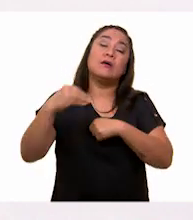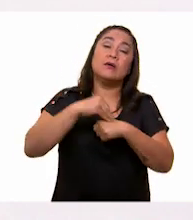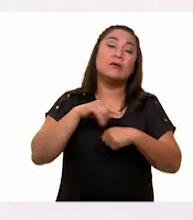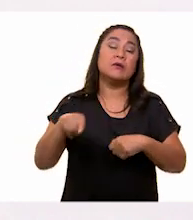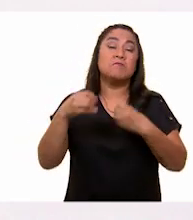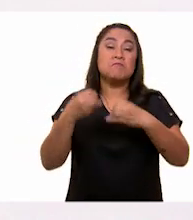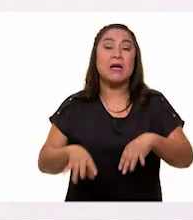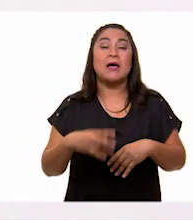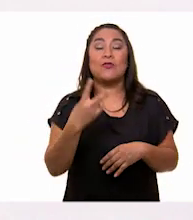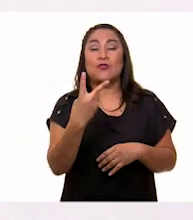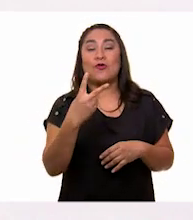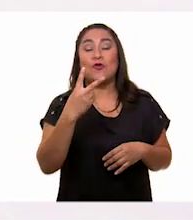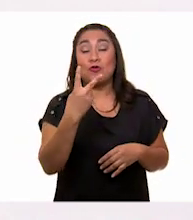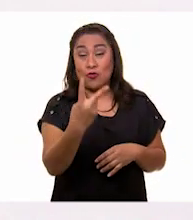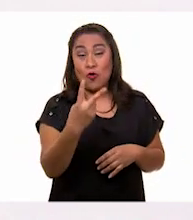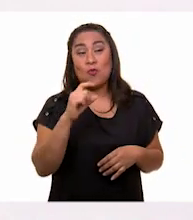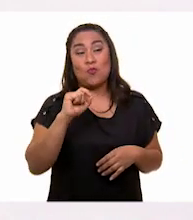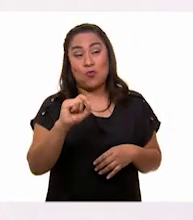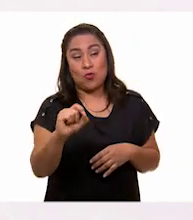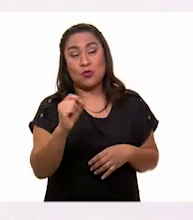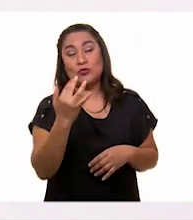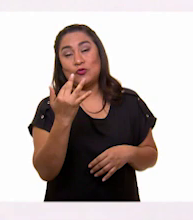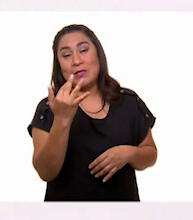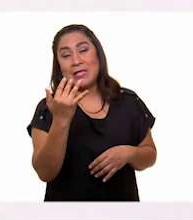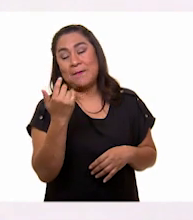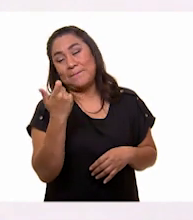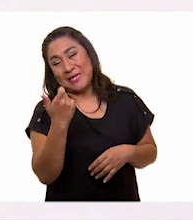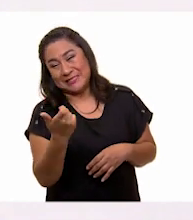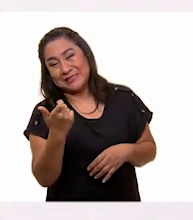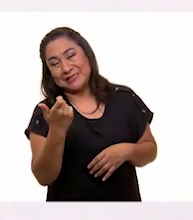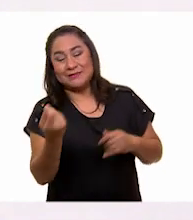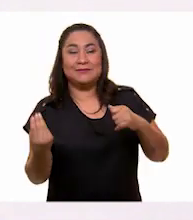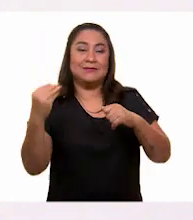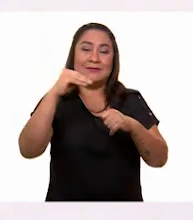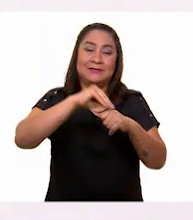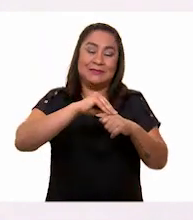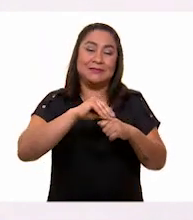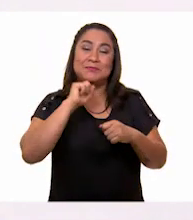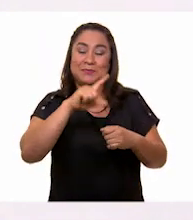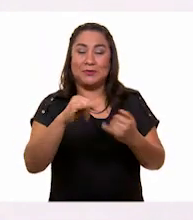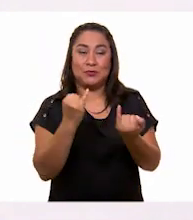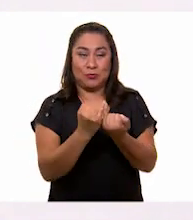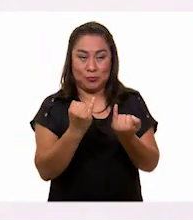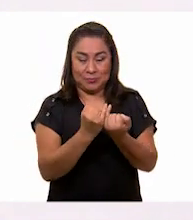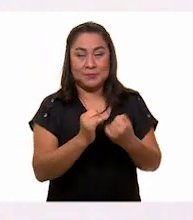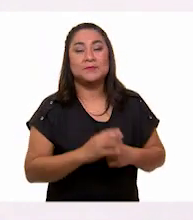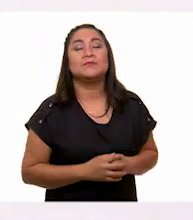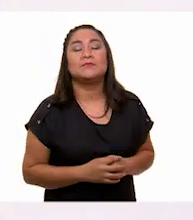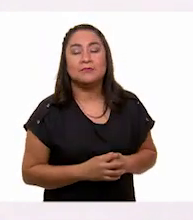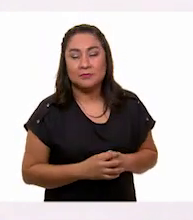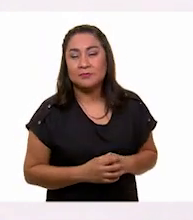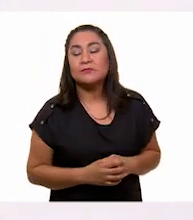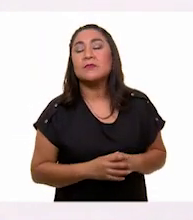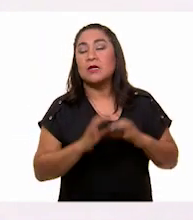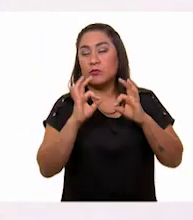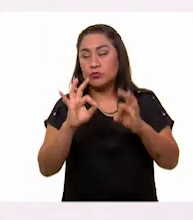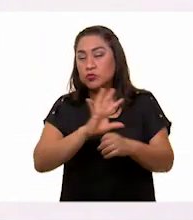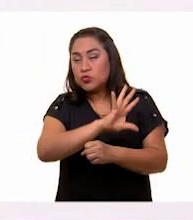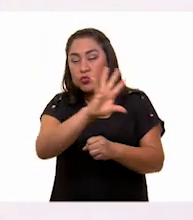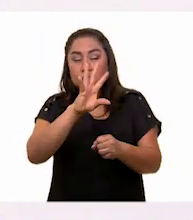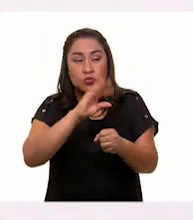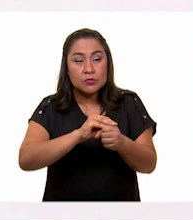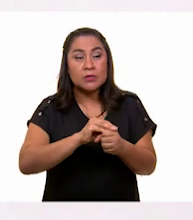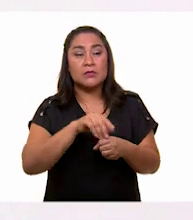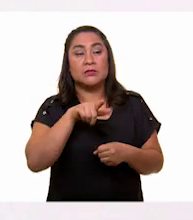los 2.50 pesos en el costo de cada jabón, para completar el costo del paquete que es